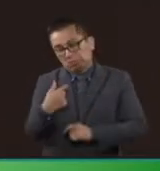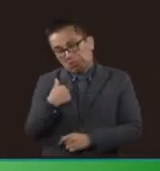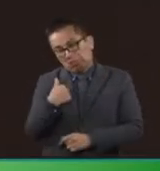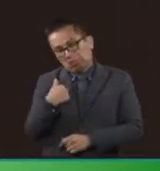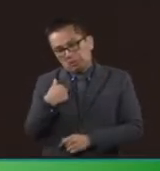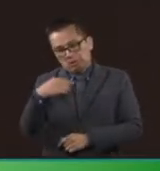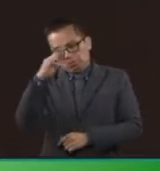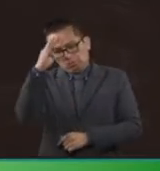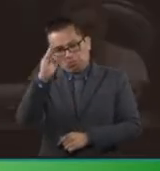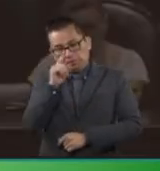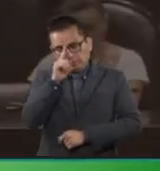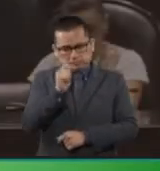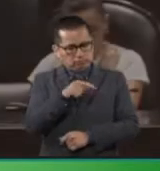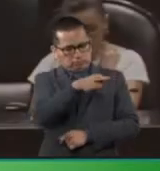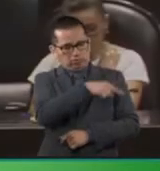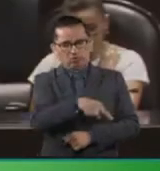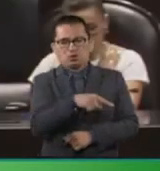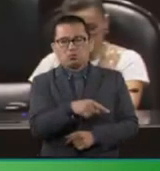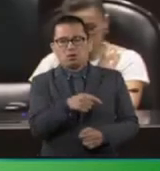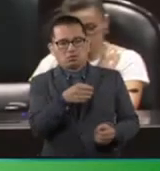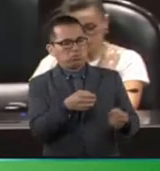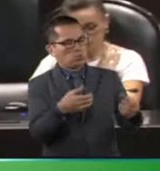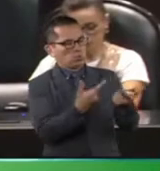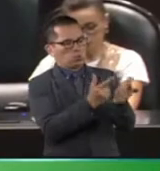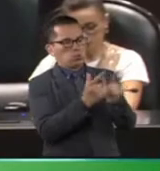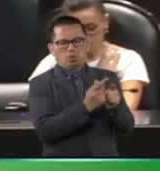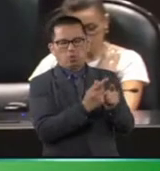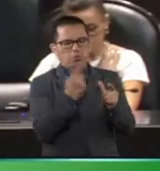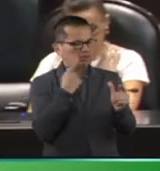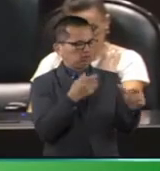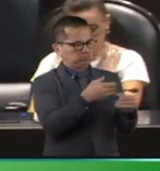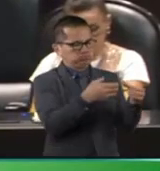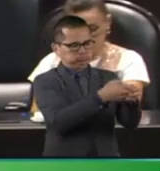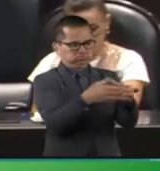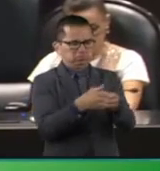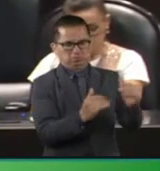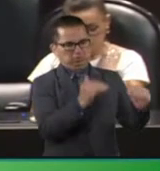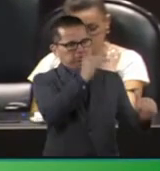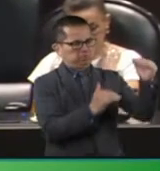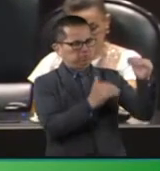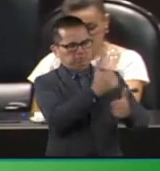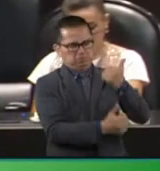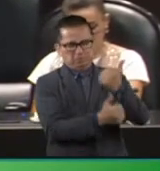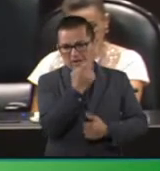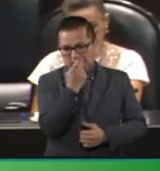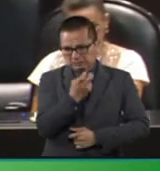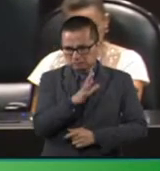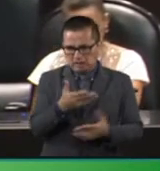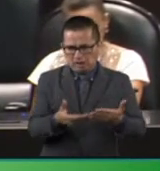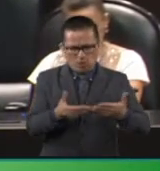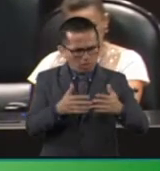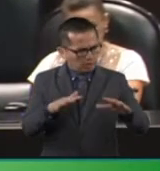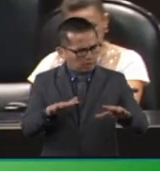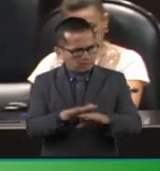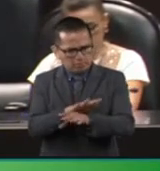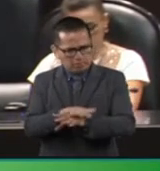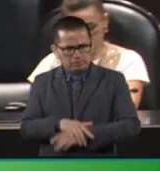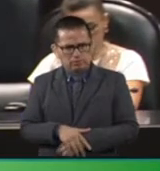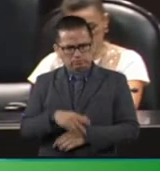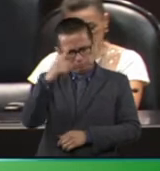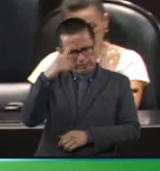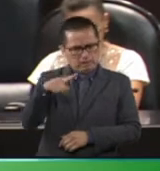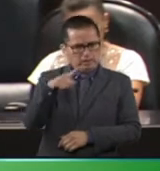oligarquía competitiva pues ha sido superado y es importante que lo reconozcamos eh de todos los lados de los espectros